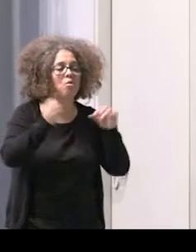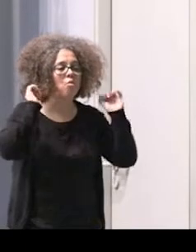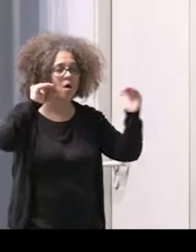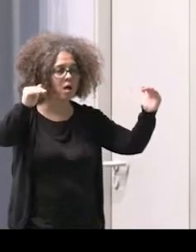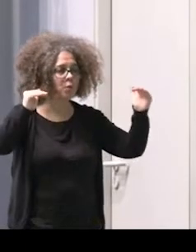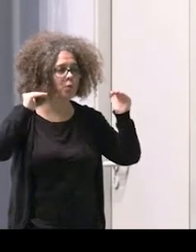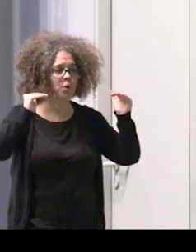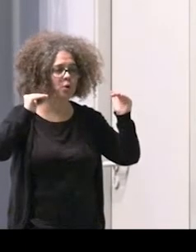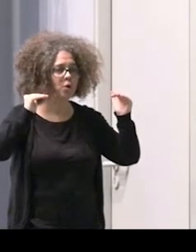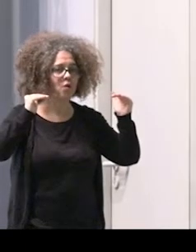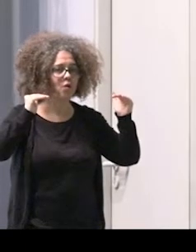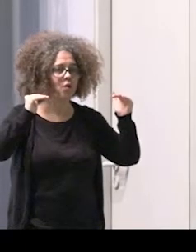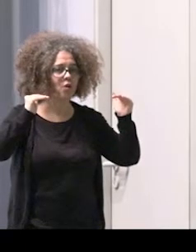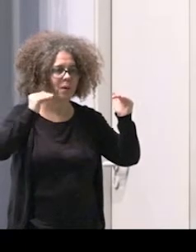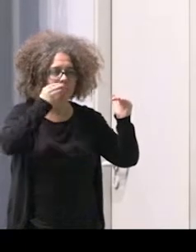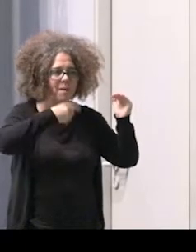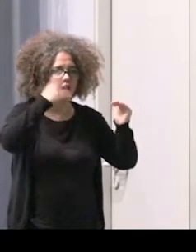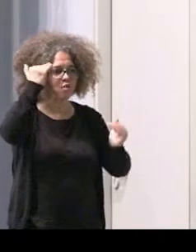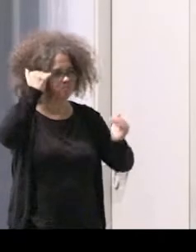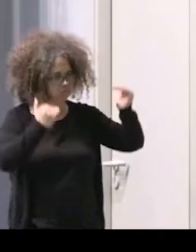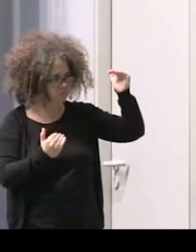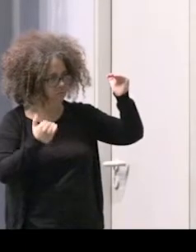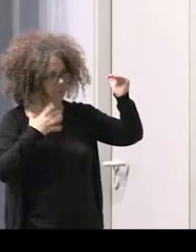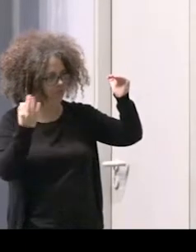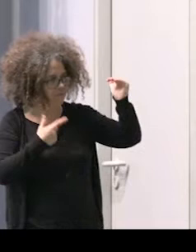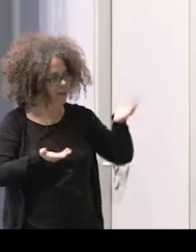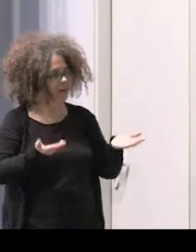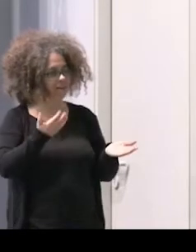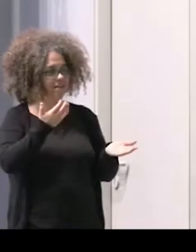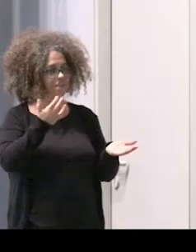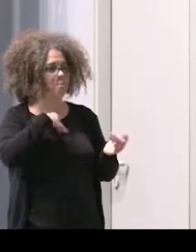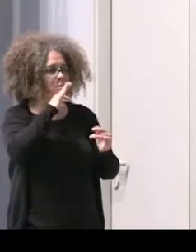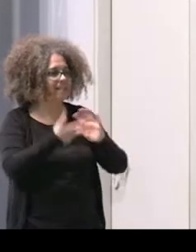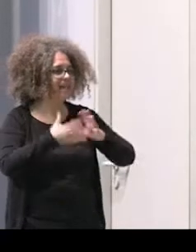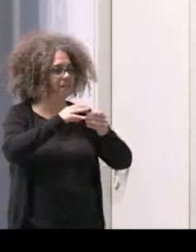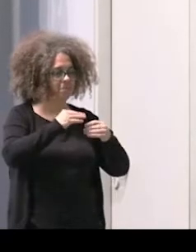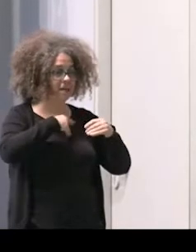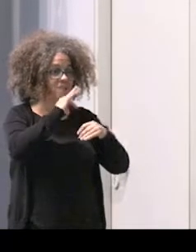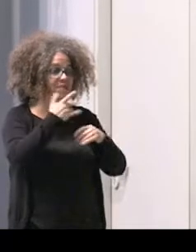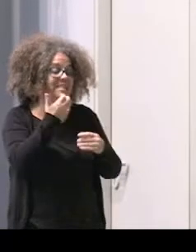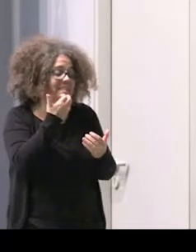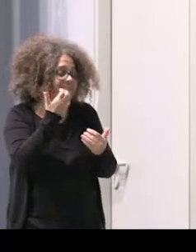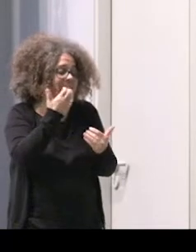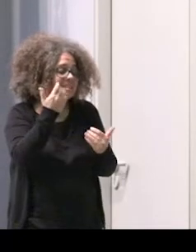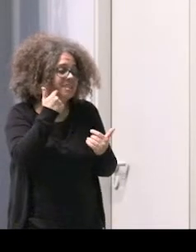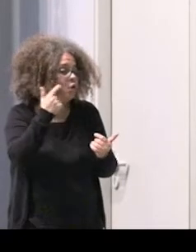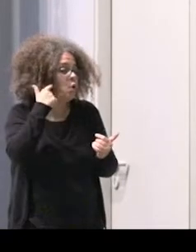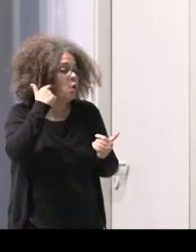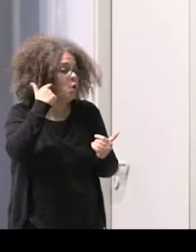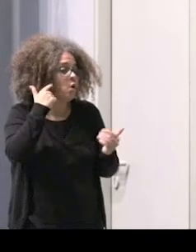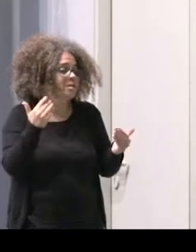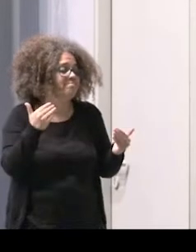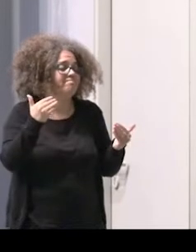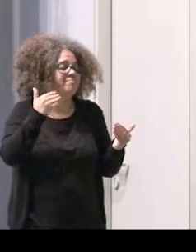la señal acústica de la derecha y el otro con la señal acústica de la izquierda. ¿Qué es lo que hace nuestro sistema? Pues justamente separar estas